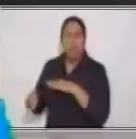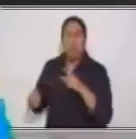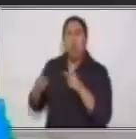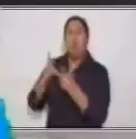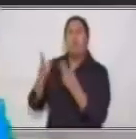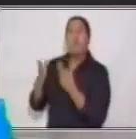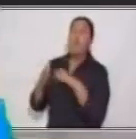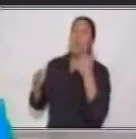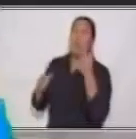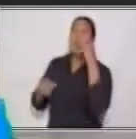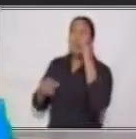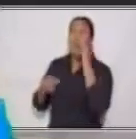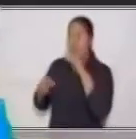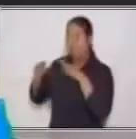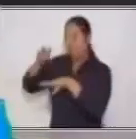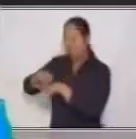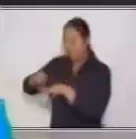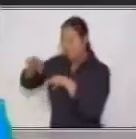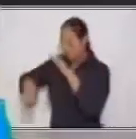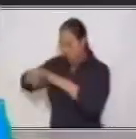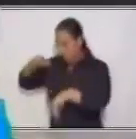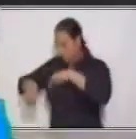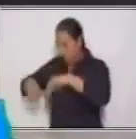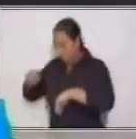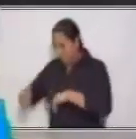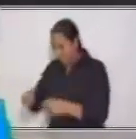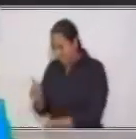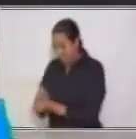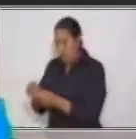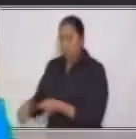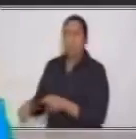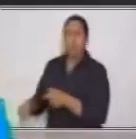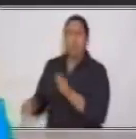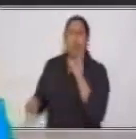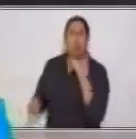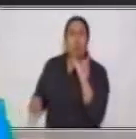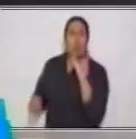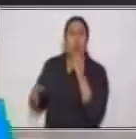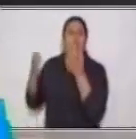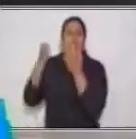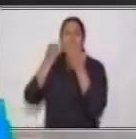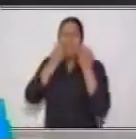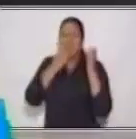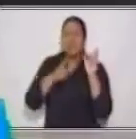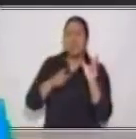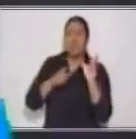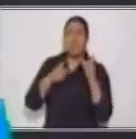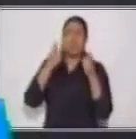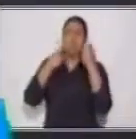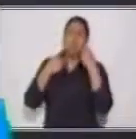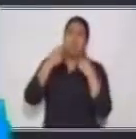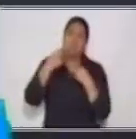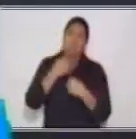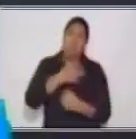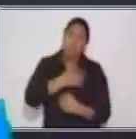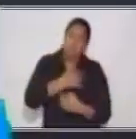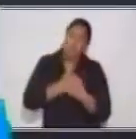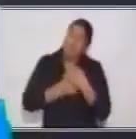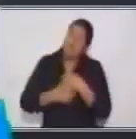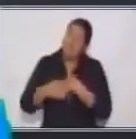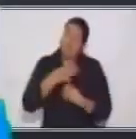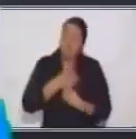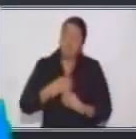repente encontró las pequeñas mazorcas. Estaban llorando con mucho dolor. Estaban tristes porque las